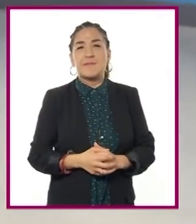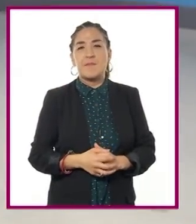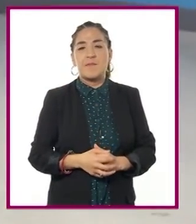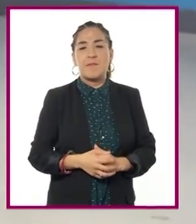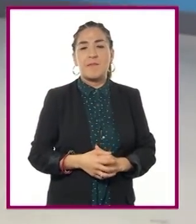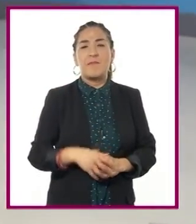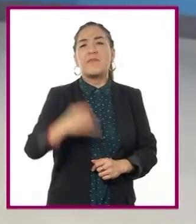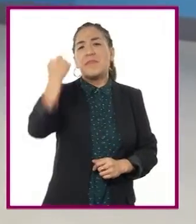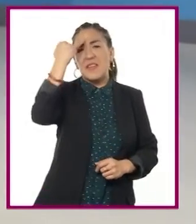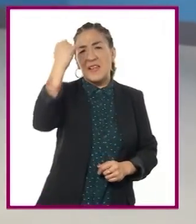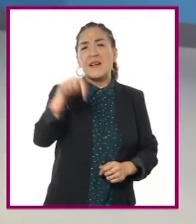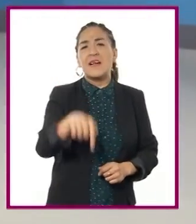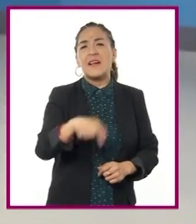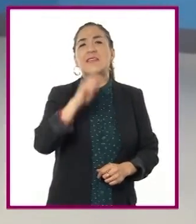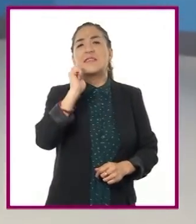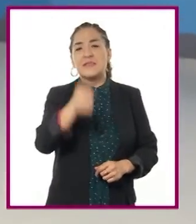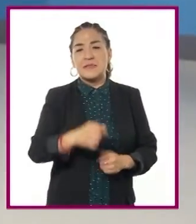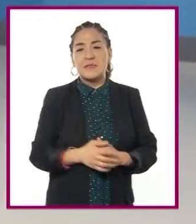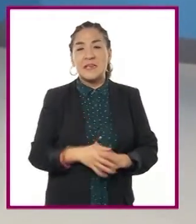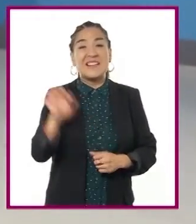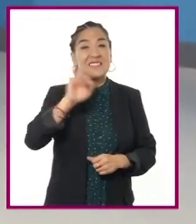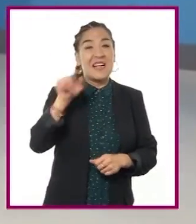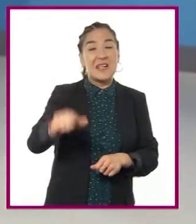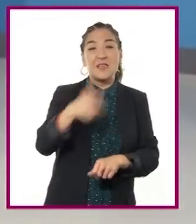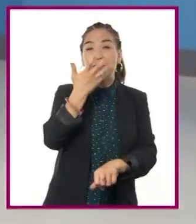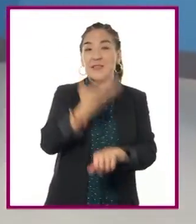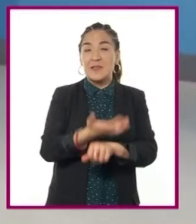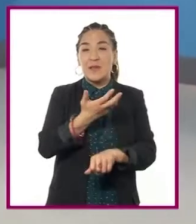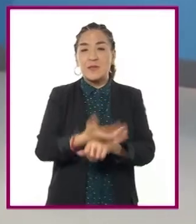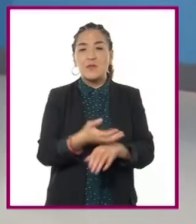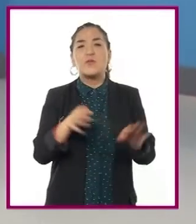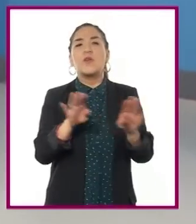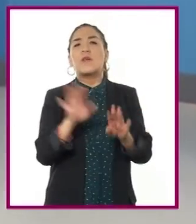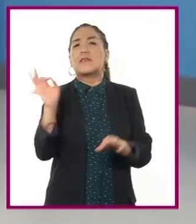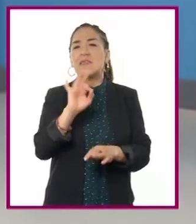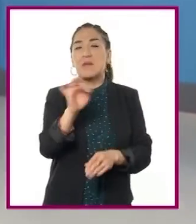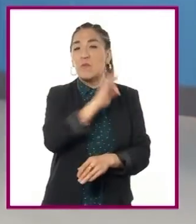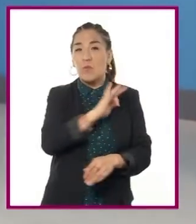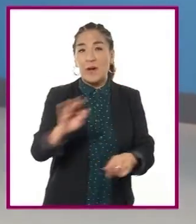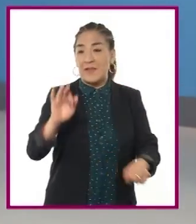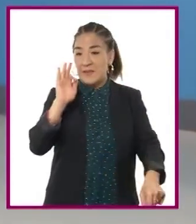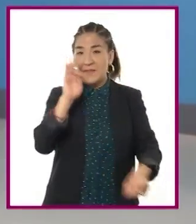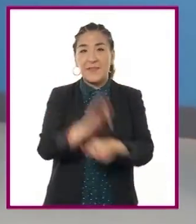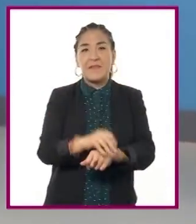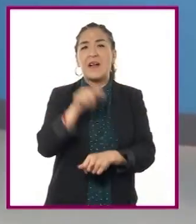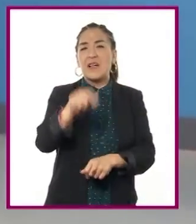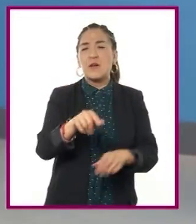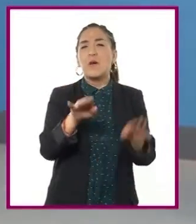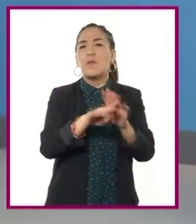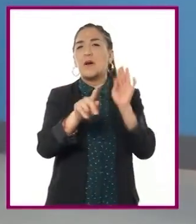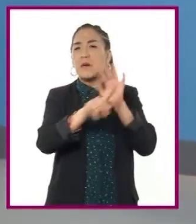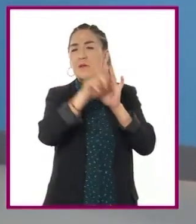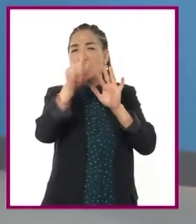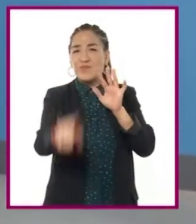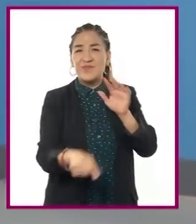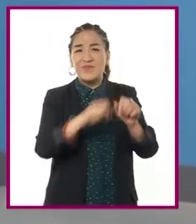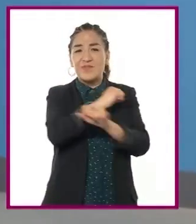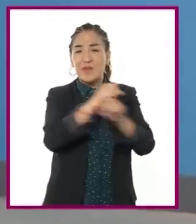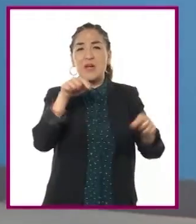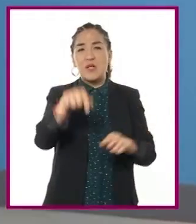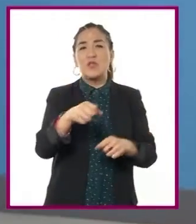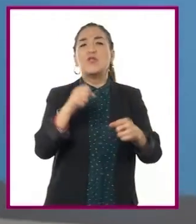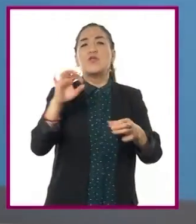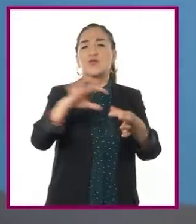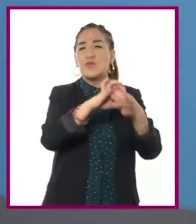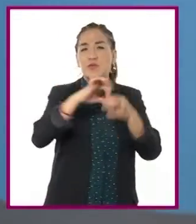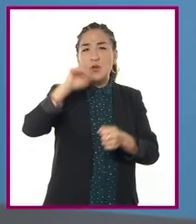La idea de Reagan era que si Estados Unidos de América era capaz de defenderse de un ataque nuclear soviético,